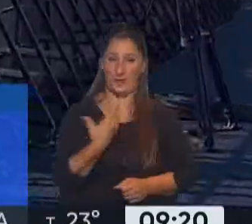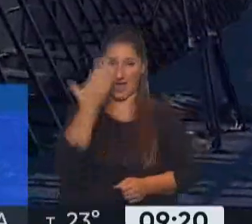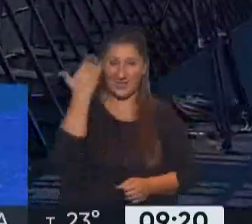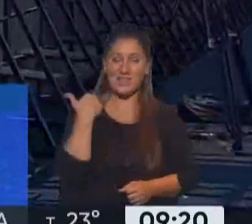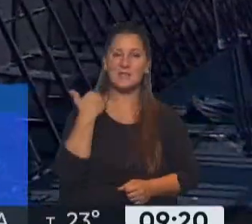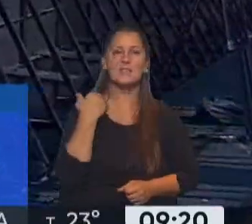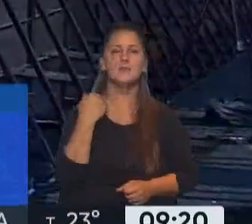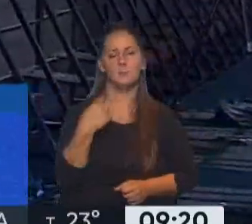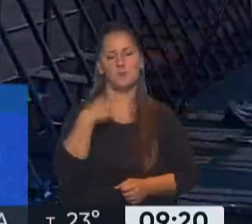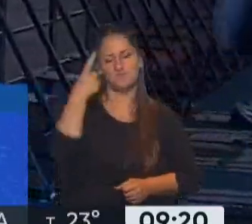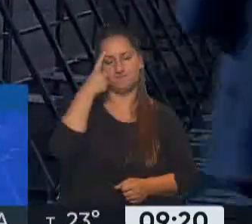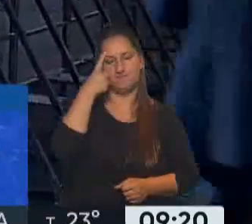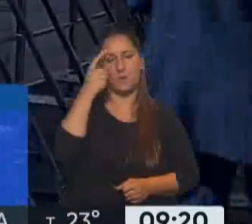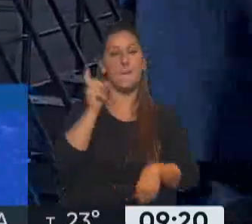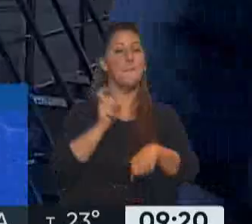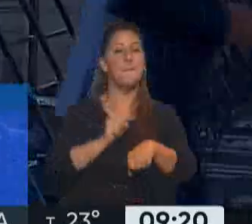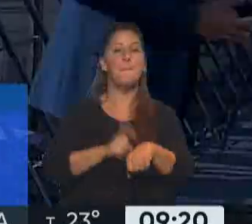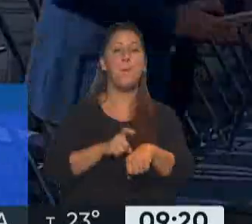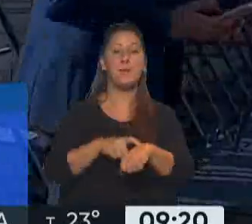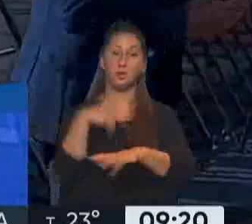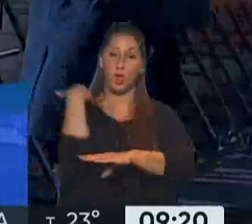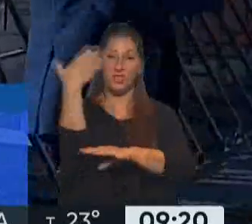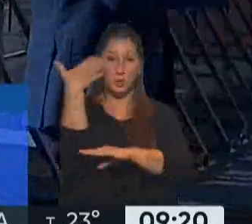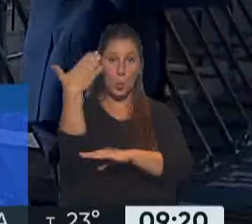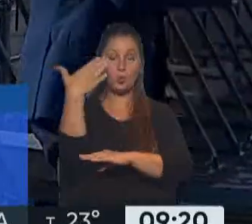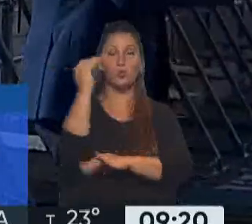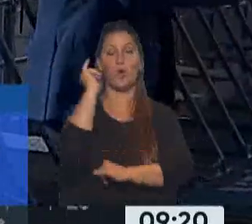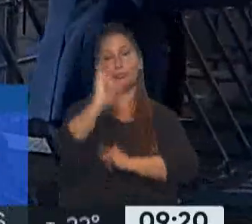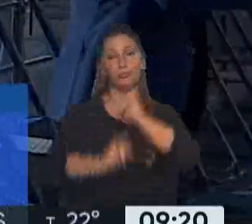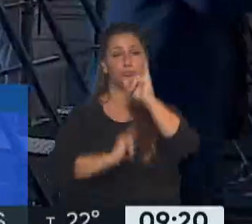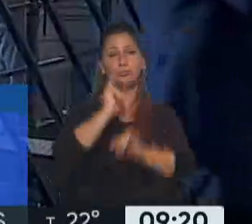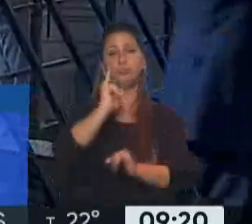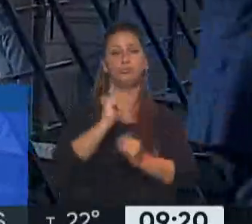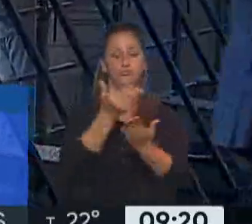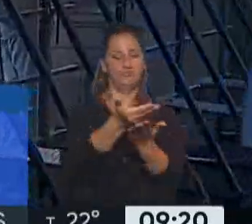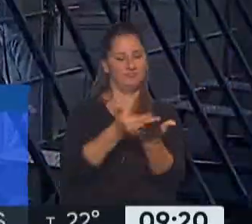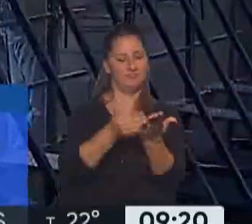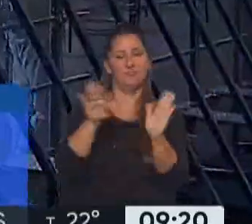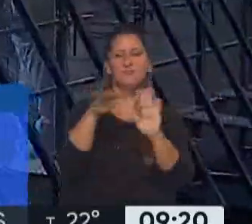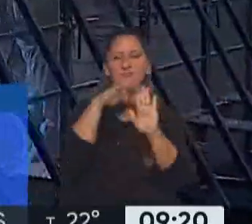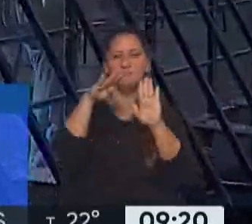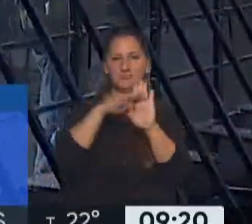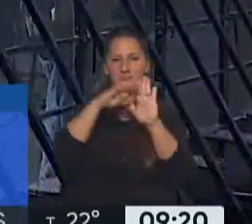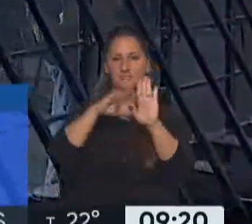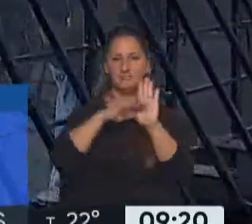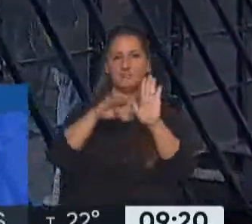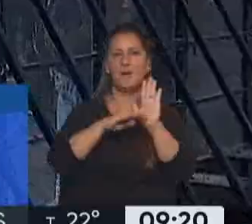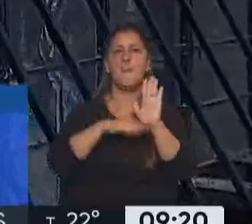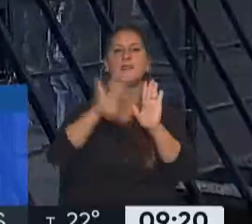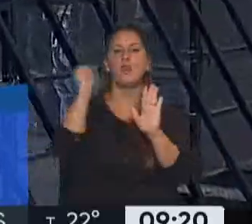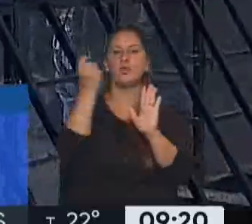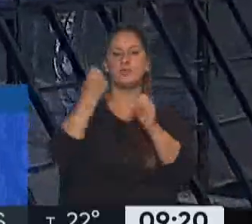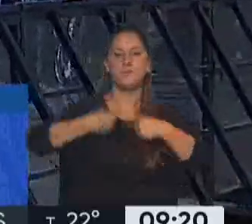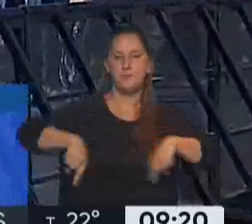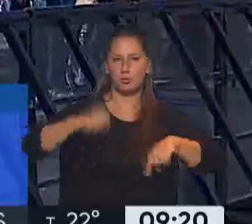creo que sin dudas va a ser un momento del discurso en lo que suele ser es una hoja de ruta que va a marcar por lo menos los hitos principales